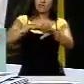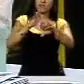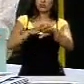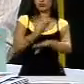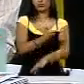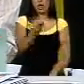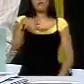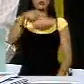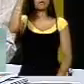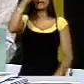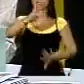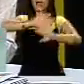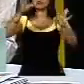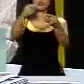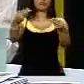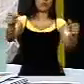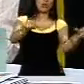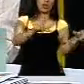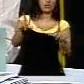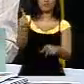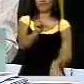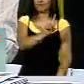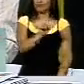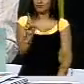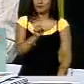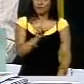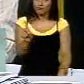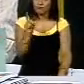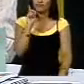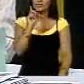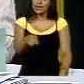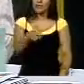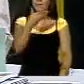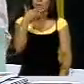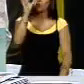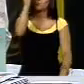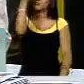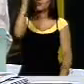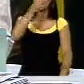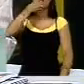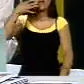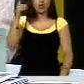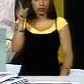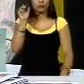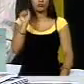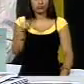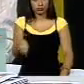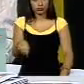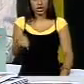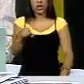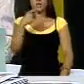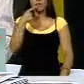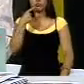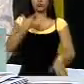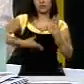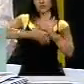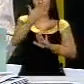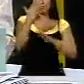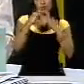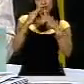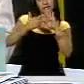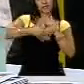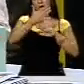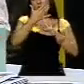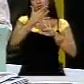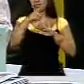y que ya todo pasó. No, señor. Utiliza los bombillos ahorradores y antes de salir de la habitación, apague la